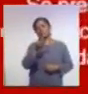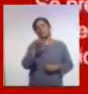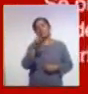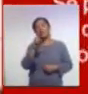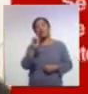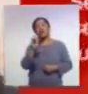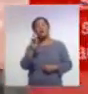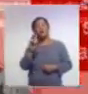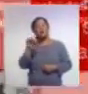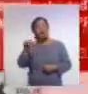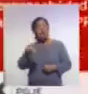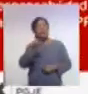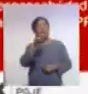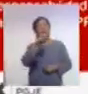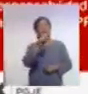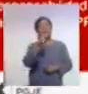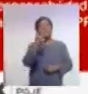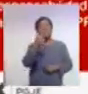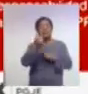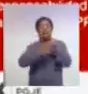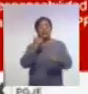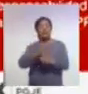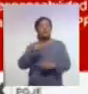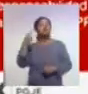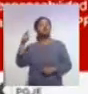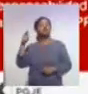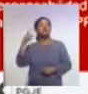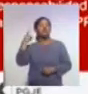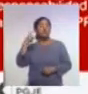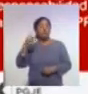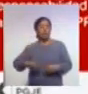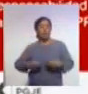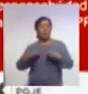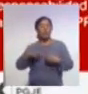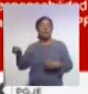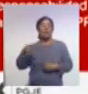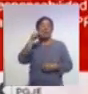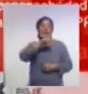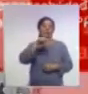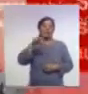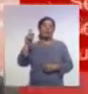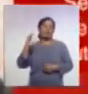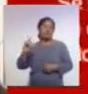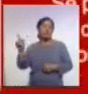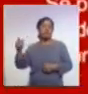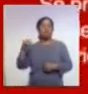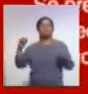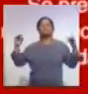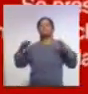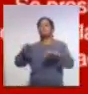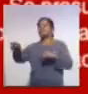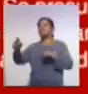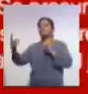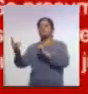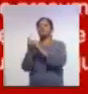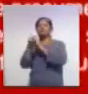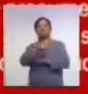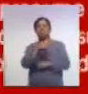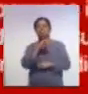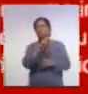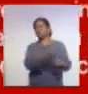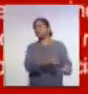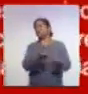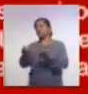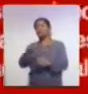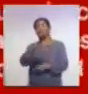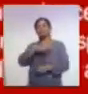de edad y originario del estado de Puebla, por lo que al lugar arribaron policías municipales de Nanacamilpa, quienes acordaron con la población entregar al imputado, el cual presentaba